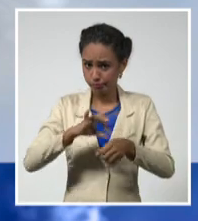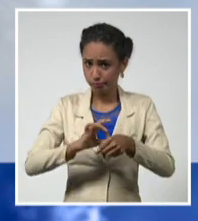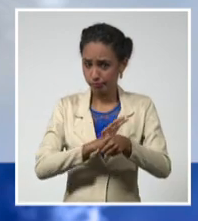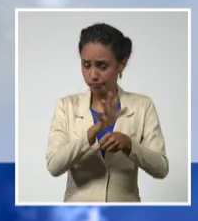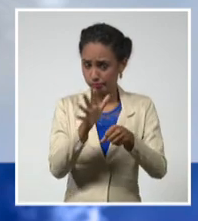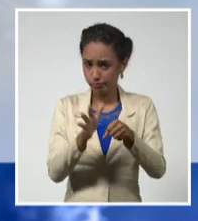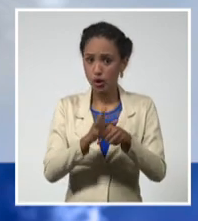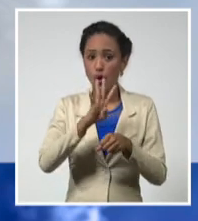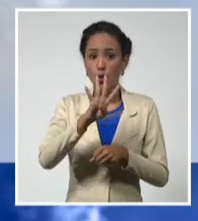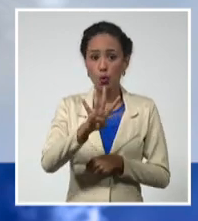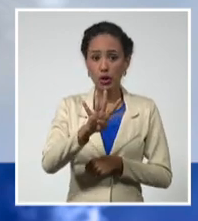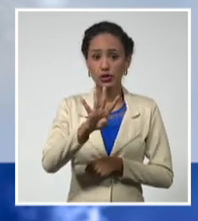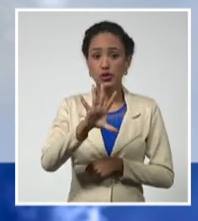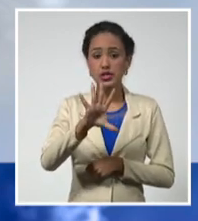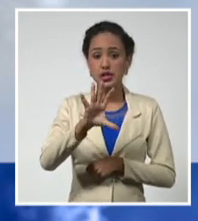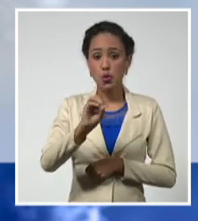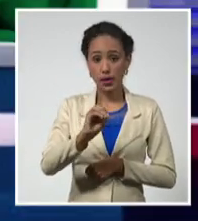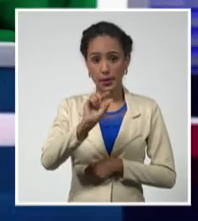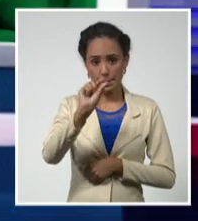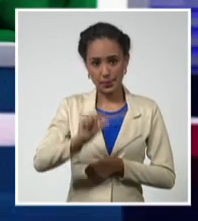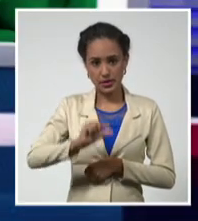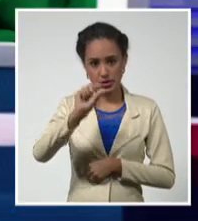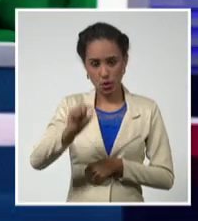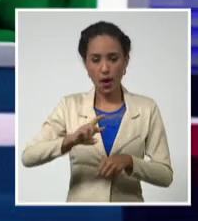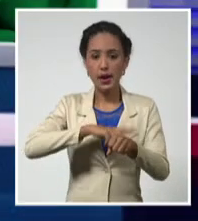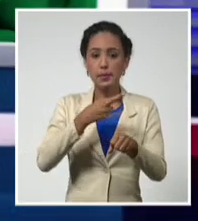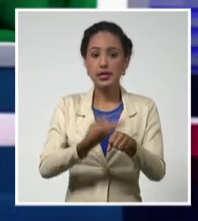activos 450, que representan el